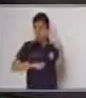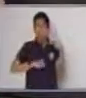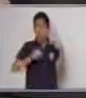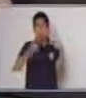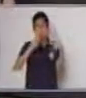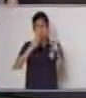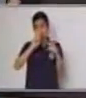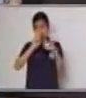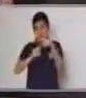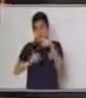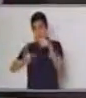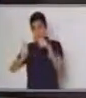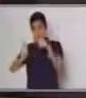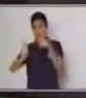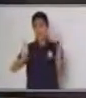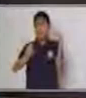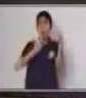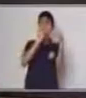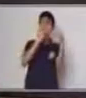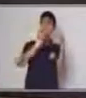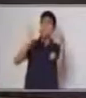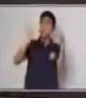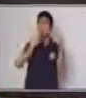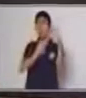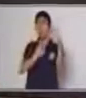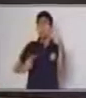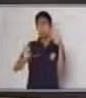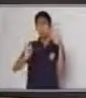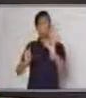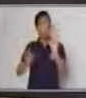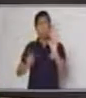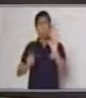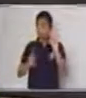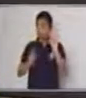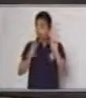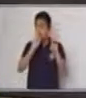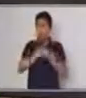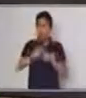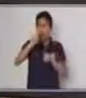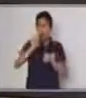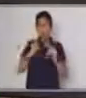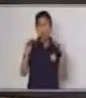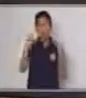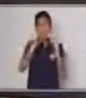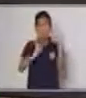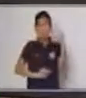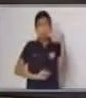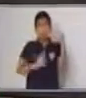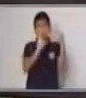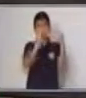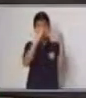3. ¿Qué quiere decir esto? Sumemos los dígitos de 4 y 5.